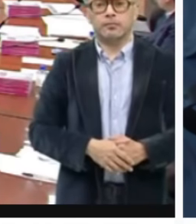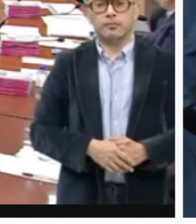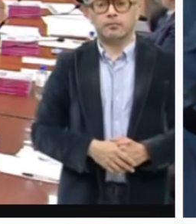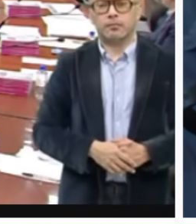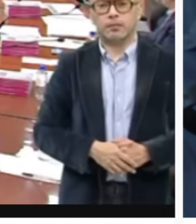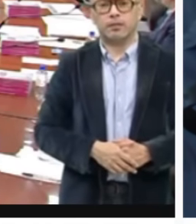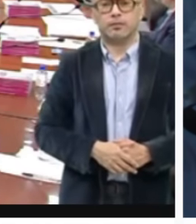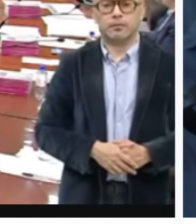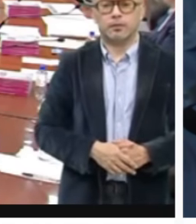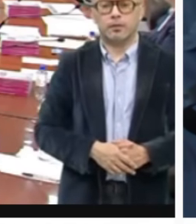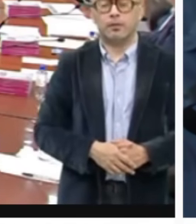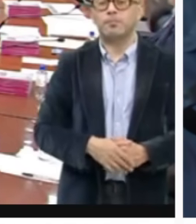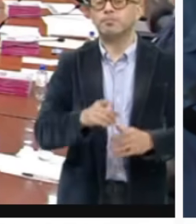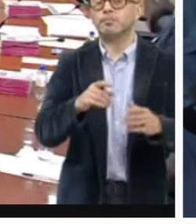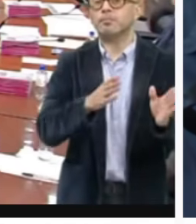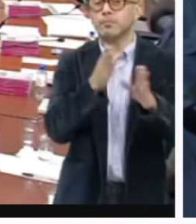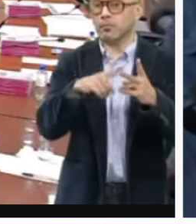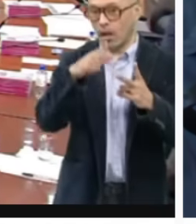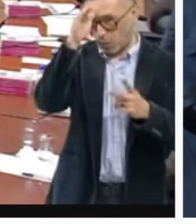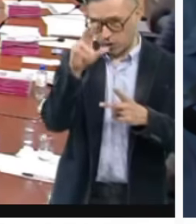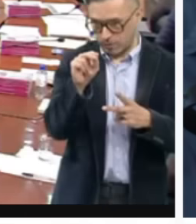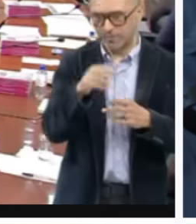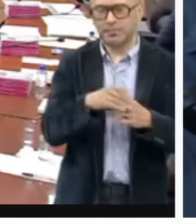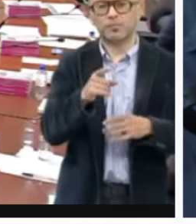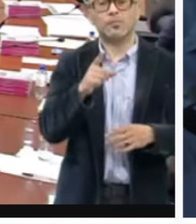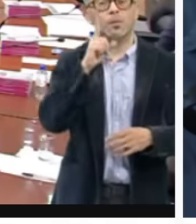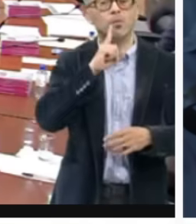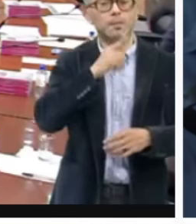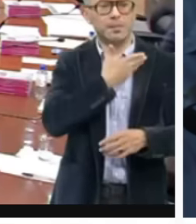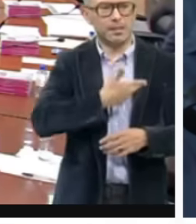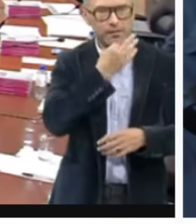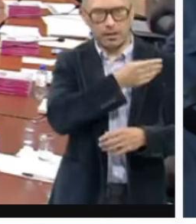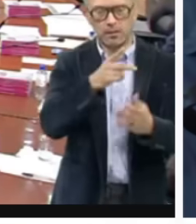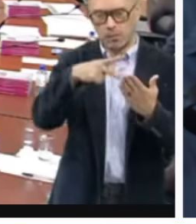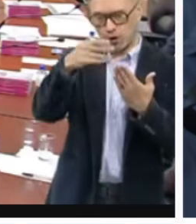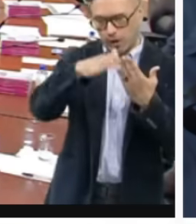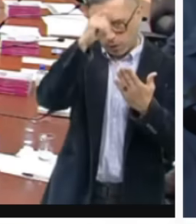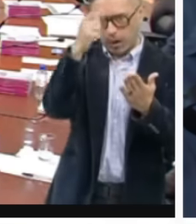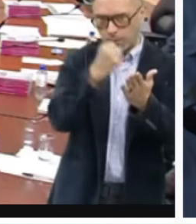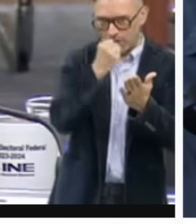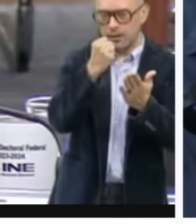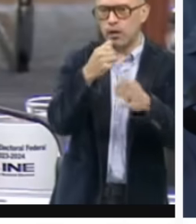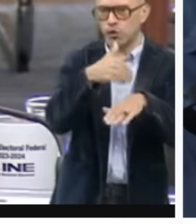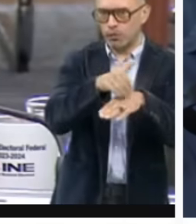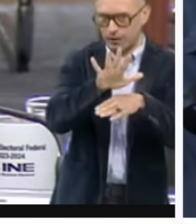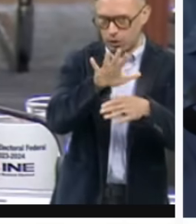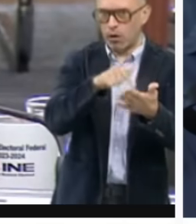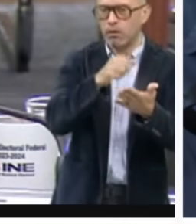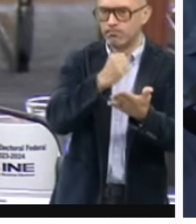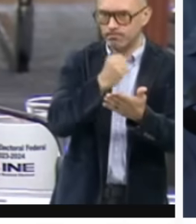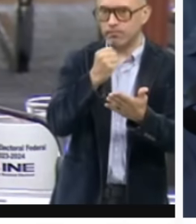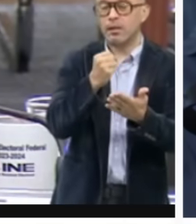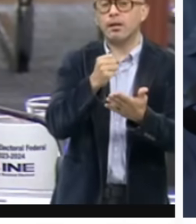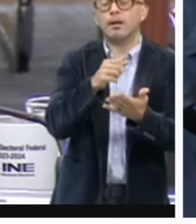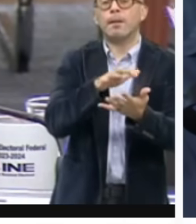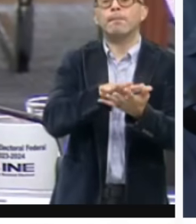¿En contra? Consejera presidenta, se aprueba el proyecto de acuerdo identificado como punto 5 por mayoría de 10